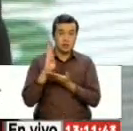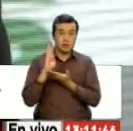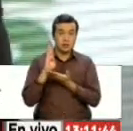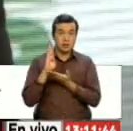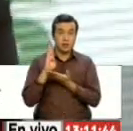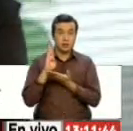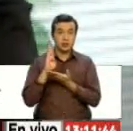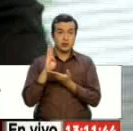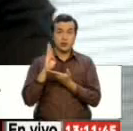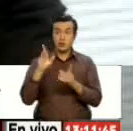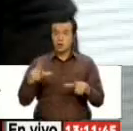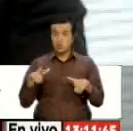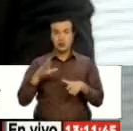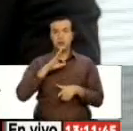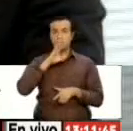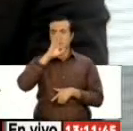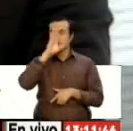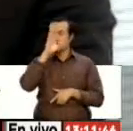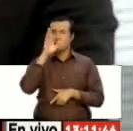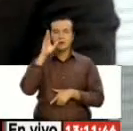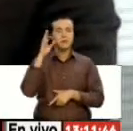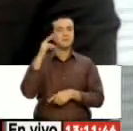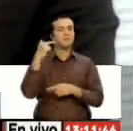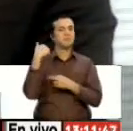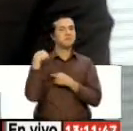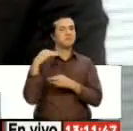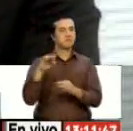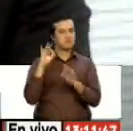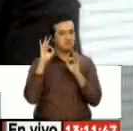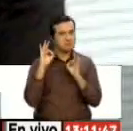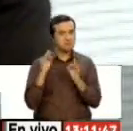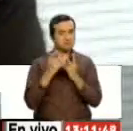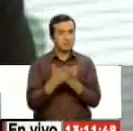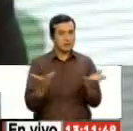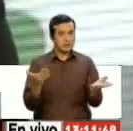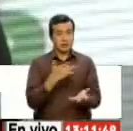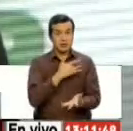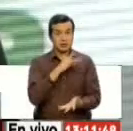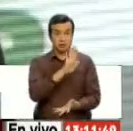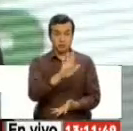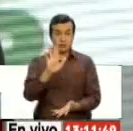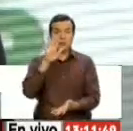Lenin siempre estará en buenas manos. Así que tranquilos,